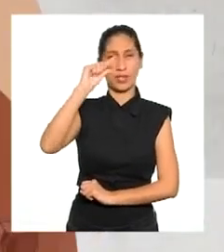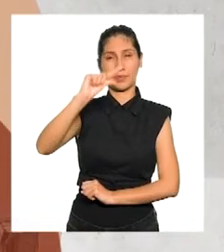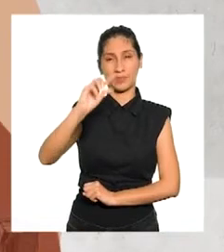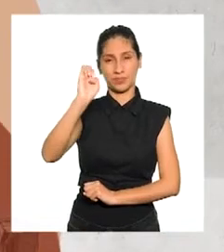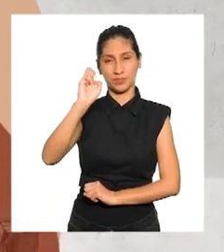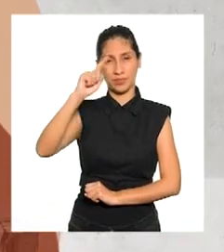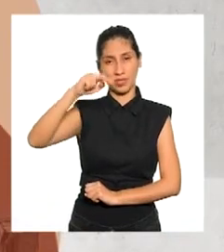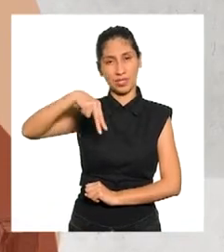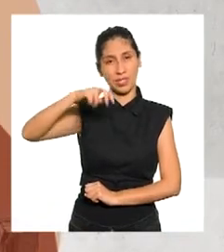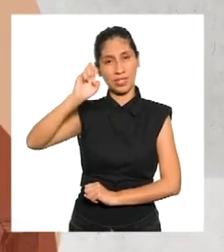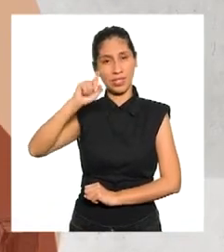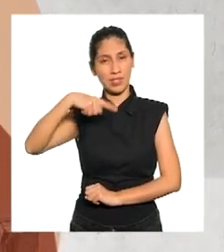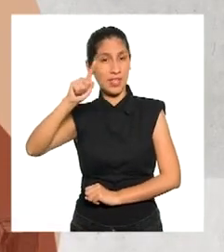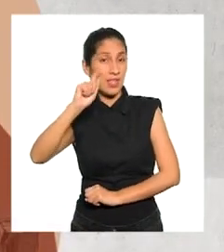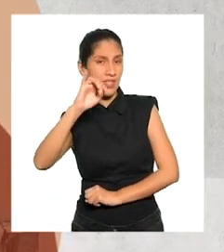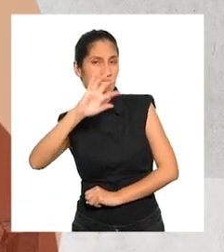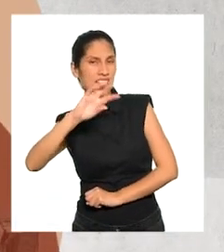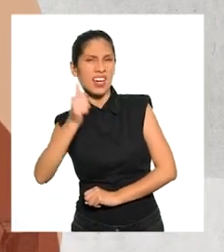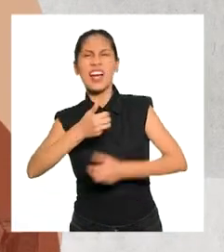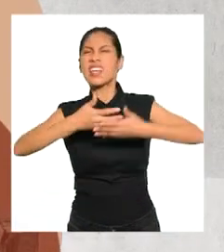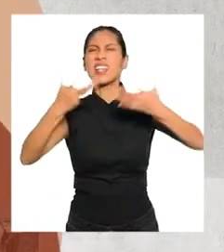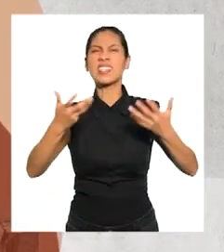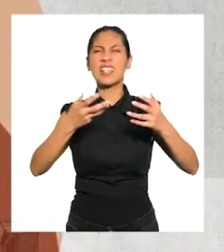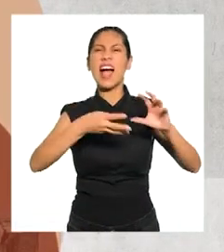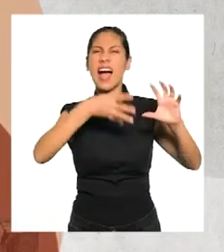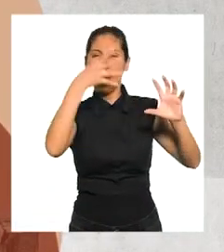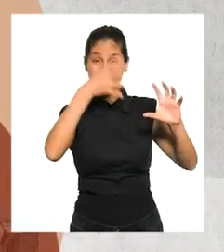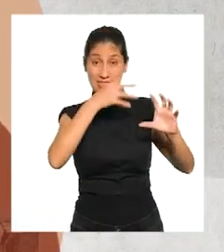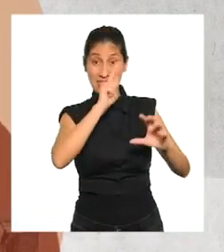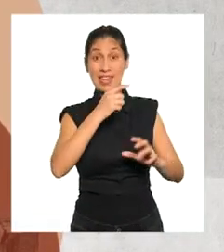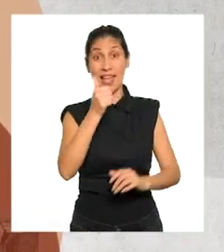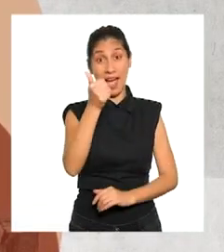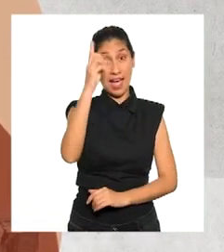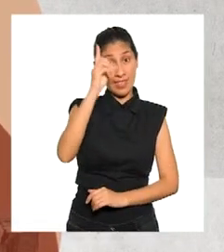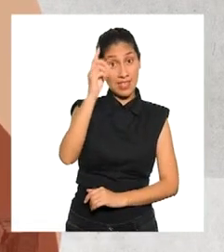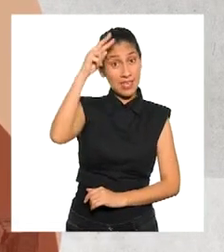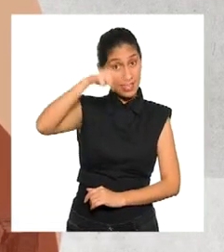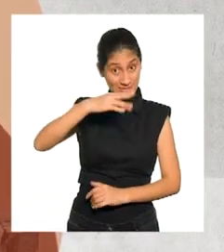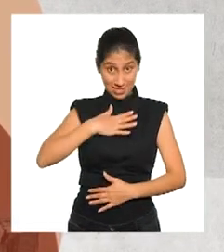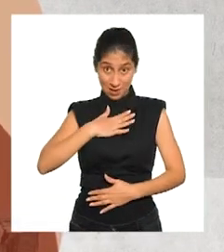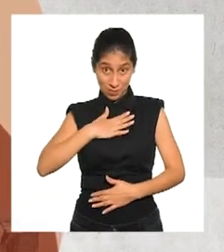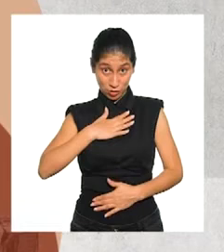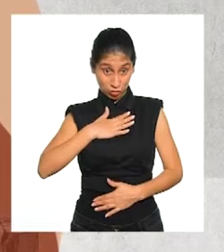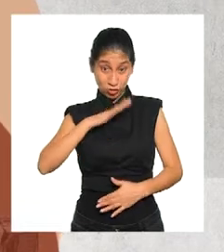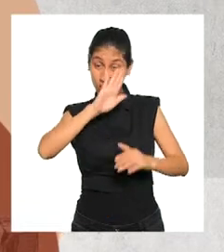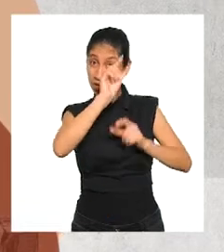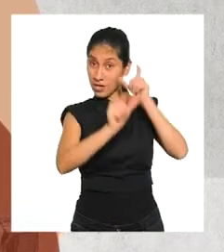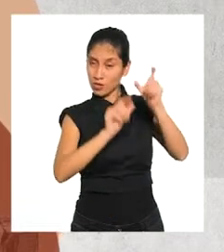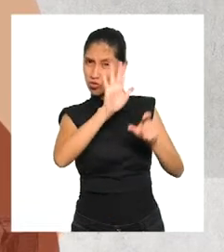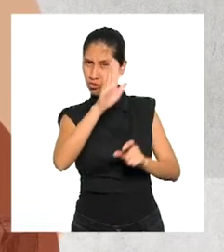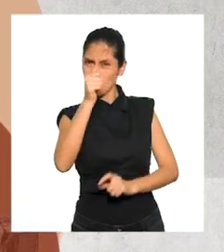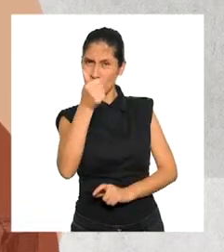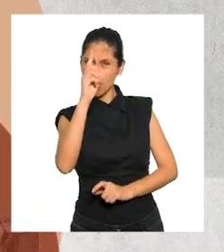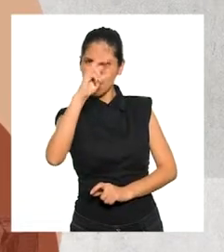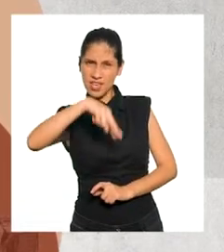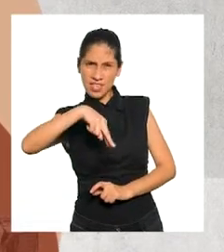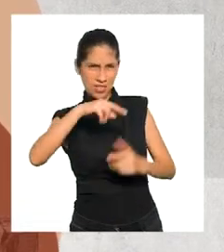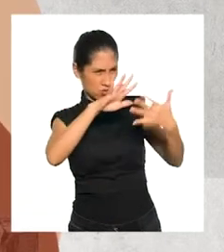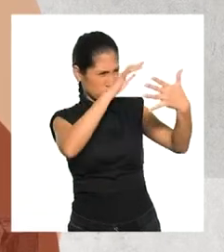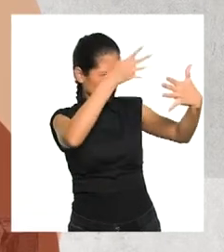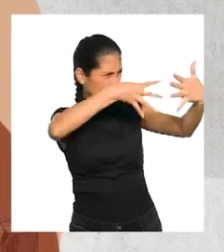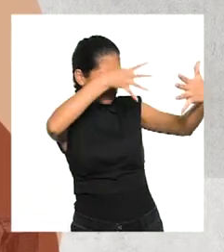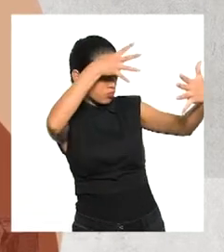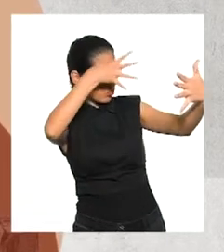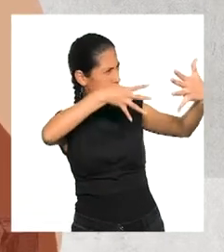genética. La genética estudia las características del ADN y cómo se transmiten a los descendientes. Exactamente.